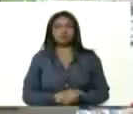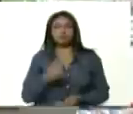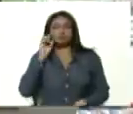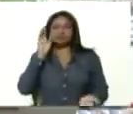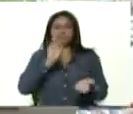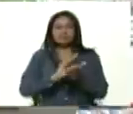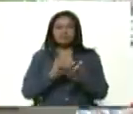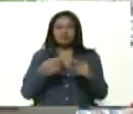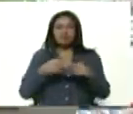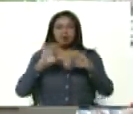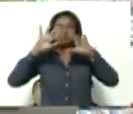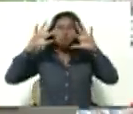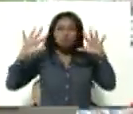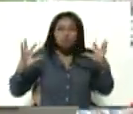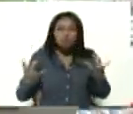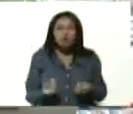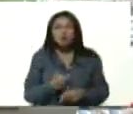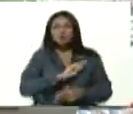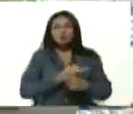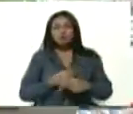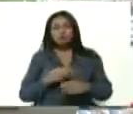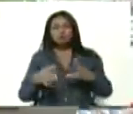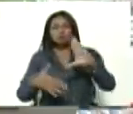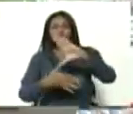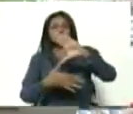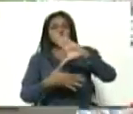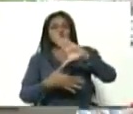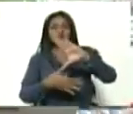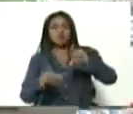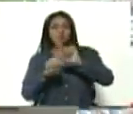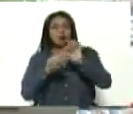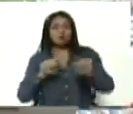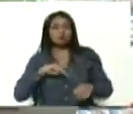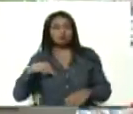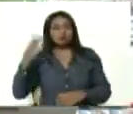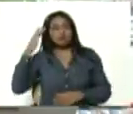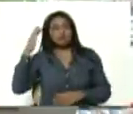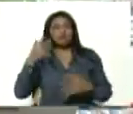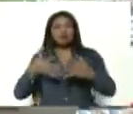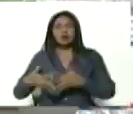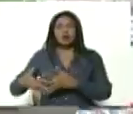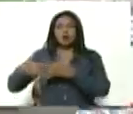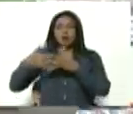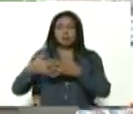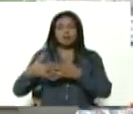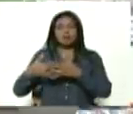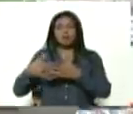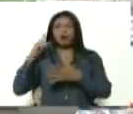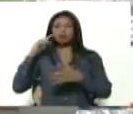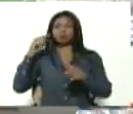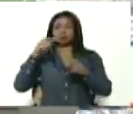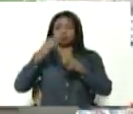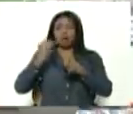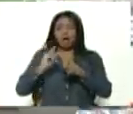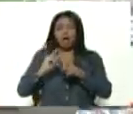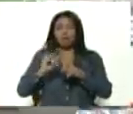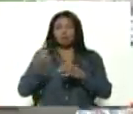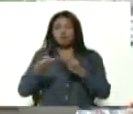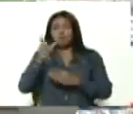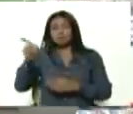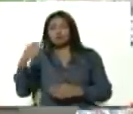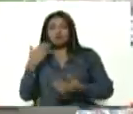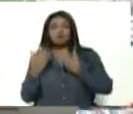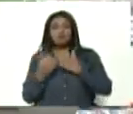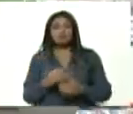de esta pandemia global en nuestro continente, como sabemos, en los Estados Unidos de Norteamérica, teniendo